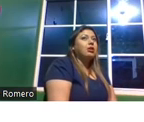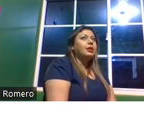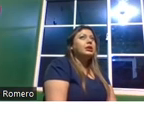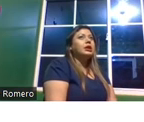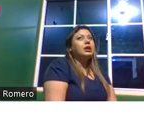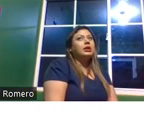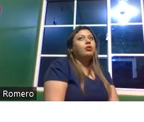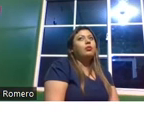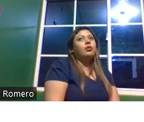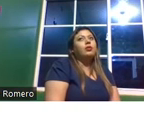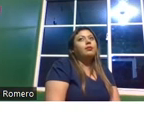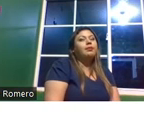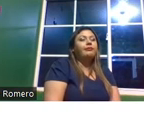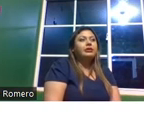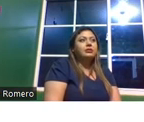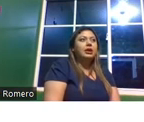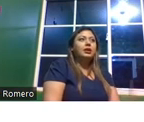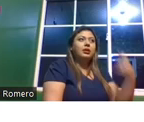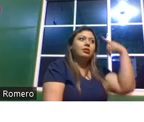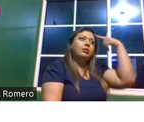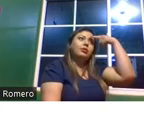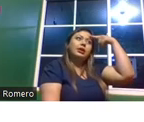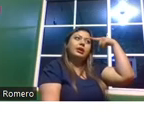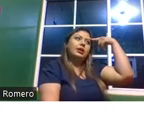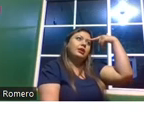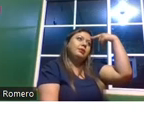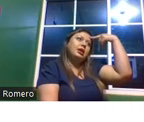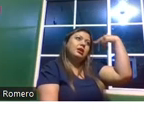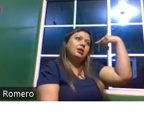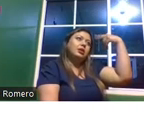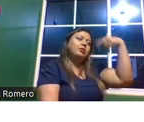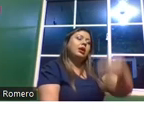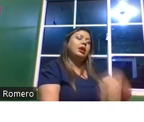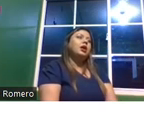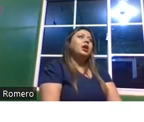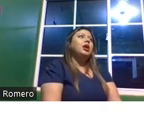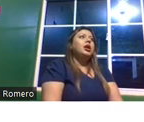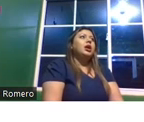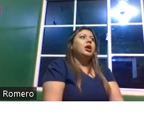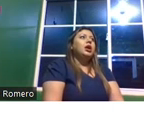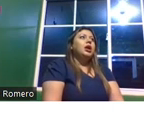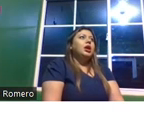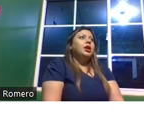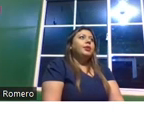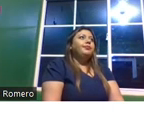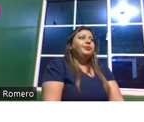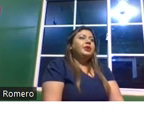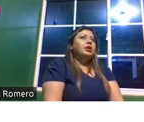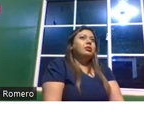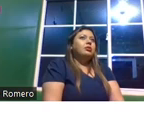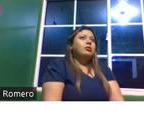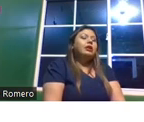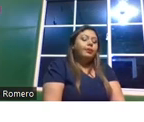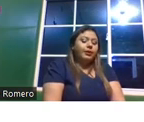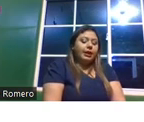porque es bien, o sea, yo no entiendo cómo puede decir alguien, yo le ahorro dinero cuando hay dinero ya establecido